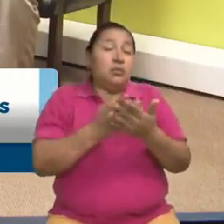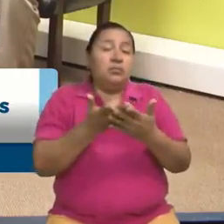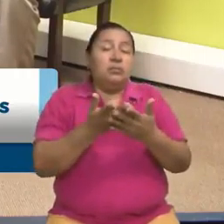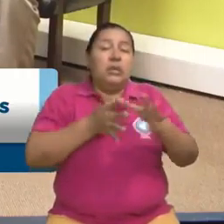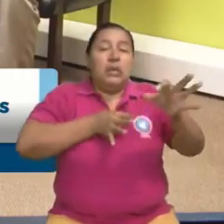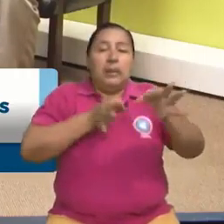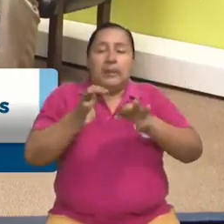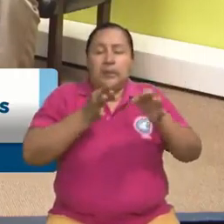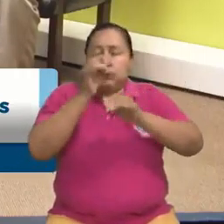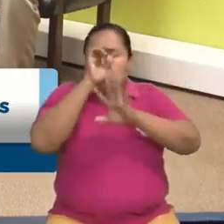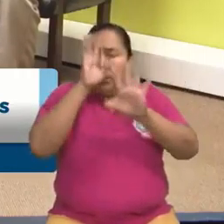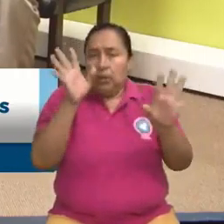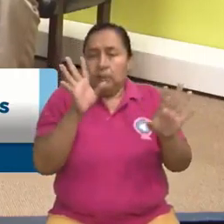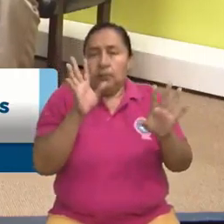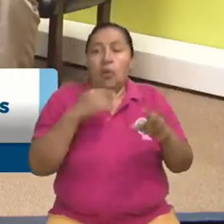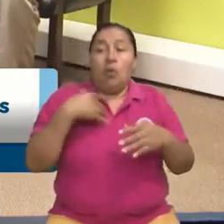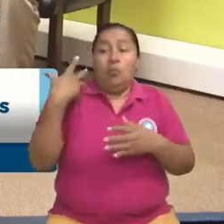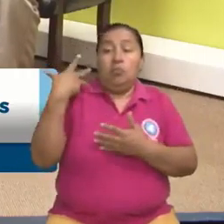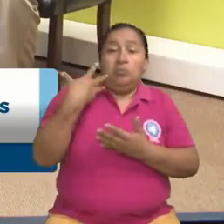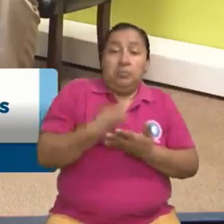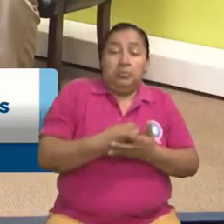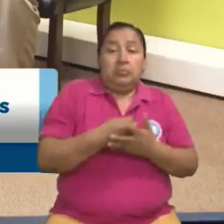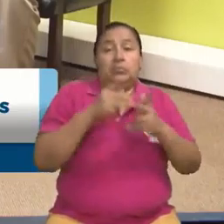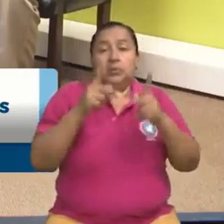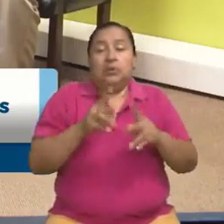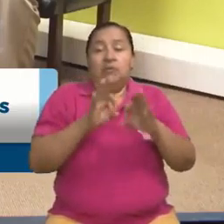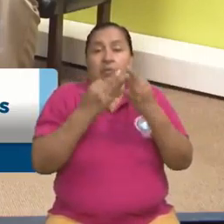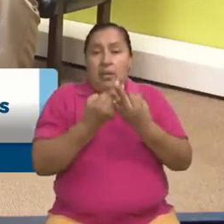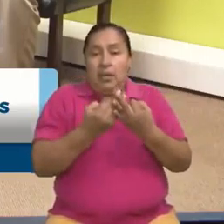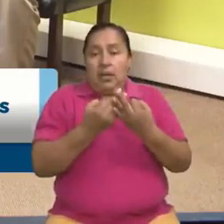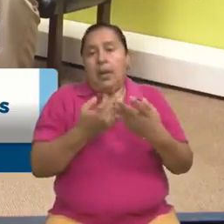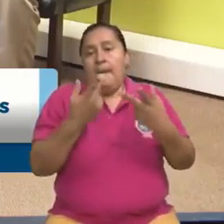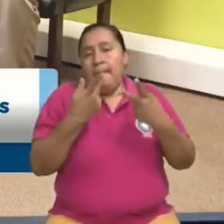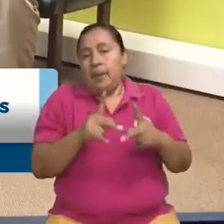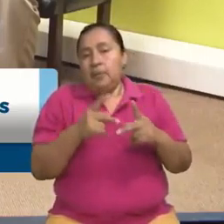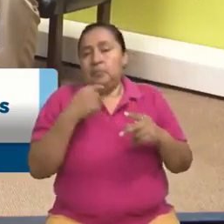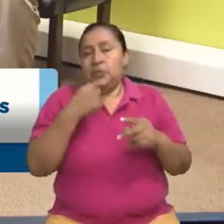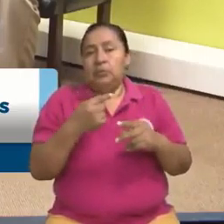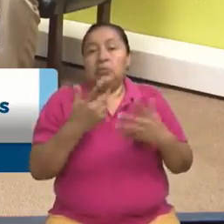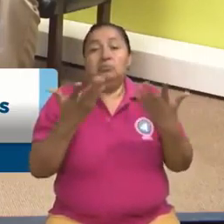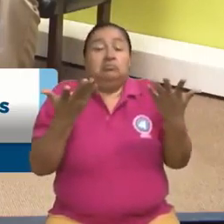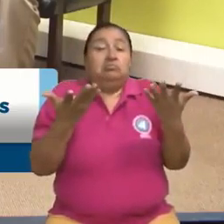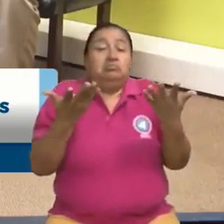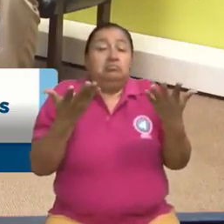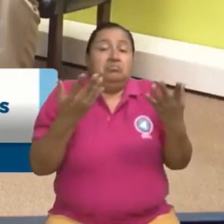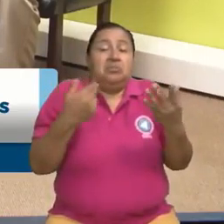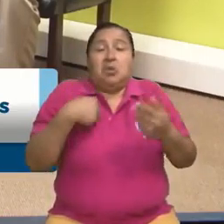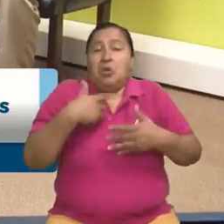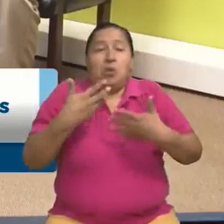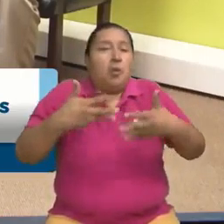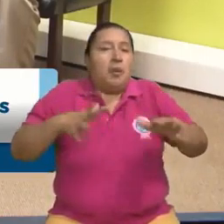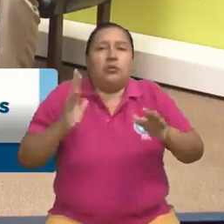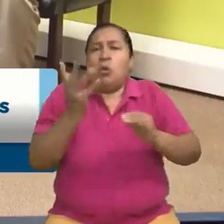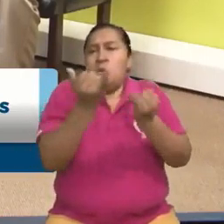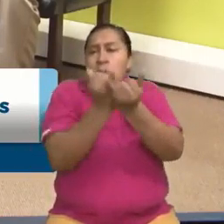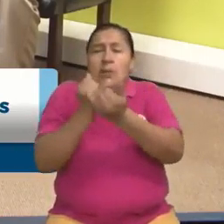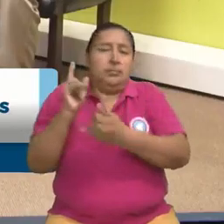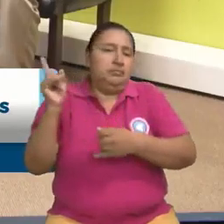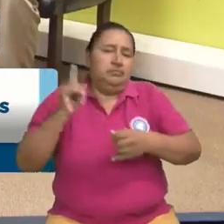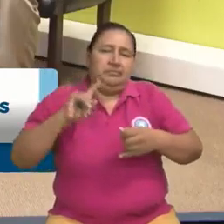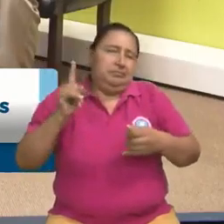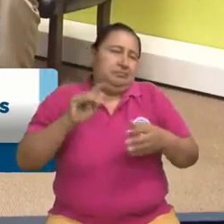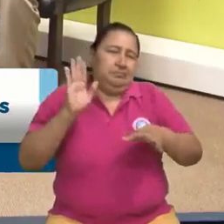explicación clara o una herencia genética. Pero eso, como decimos, es una causa idiopática, no hay. ¿Ya? Porque es